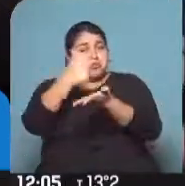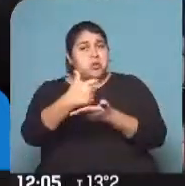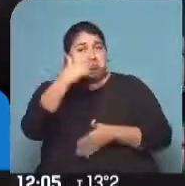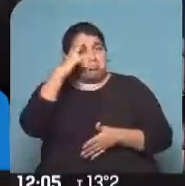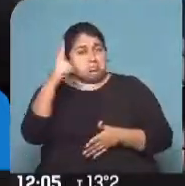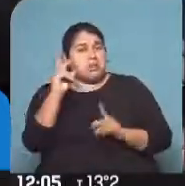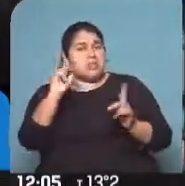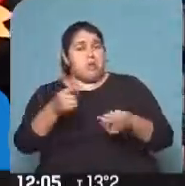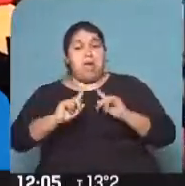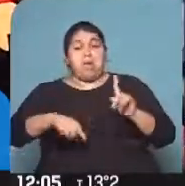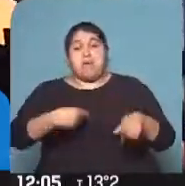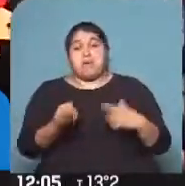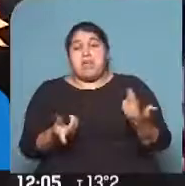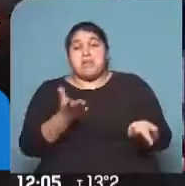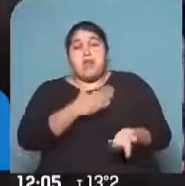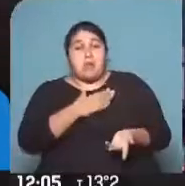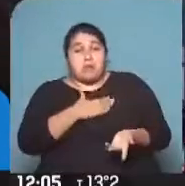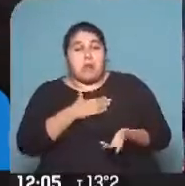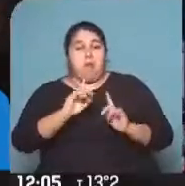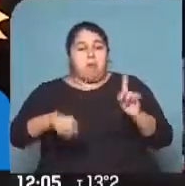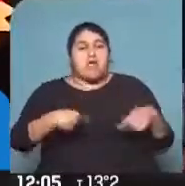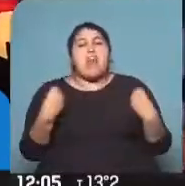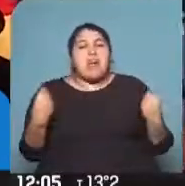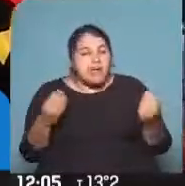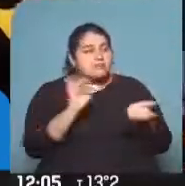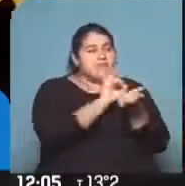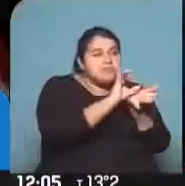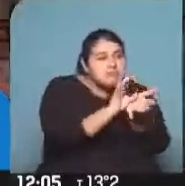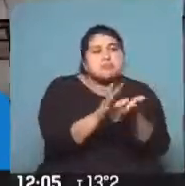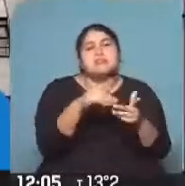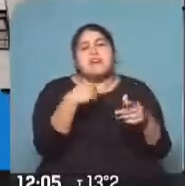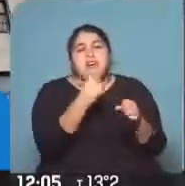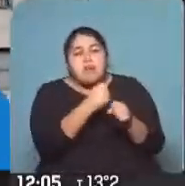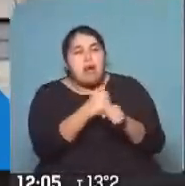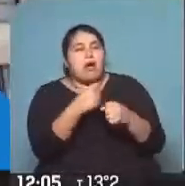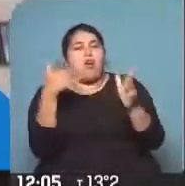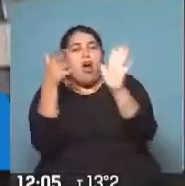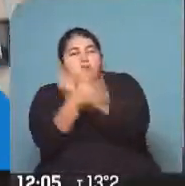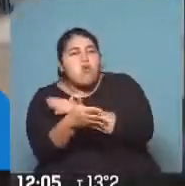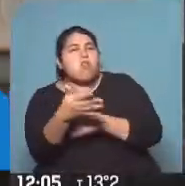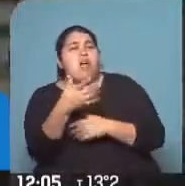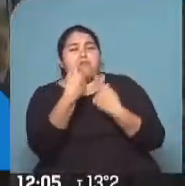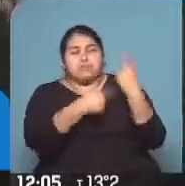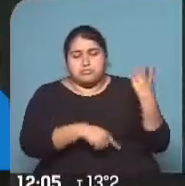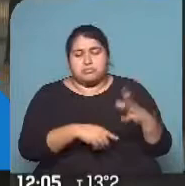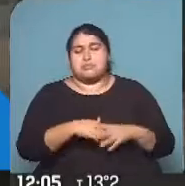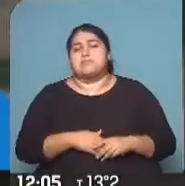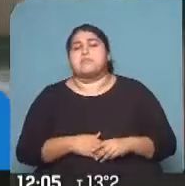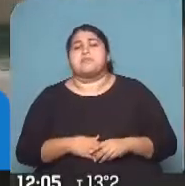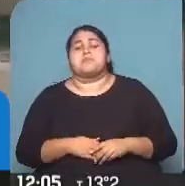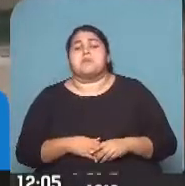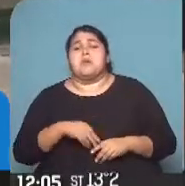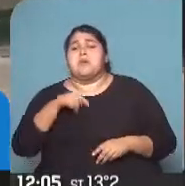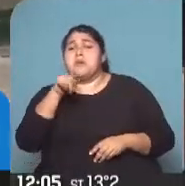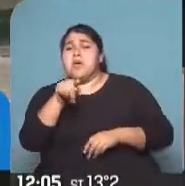mañana, lamentablemente, más despido, más fuga de capital, más aumento de tarifa. El objetivo que tiene es difamar, seguir